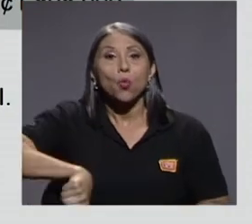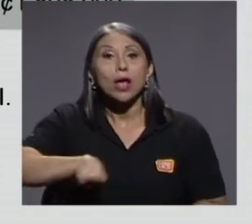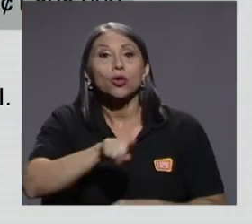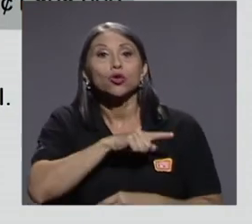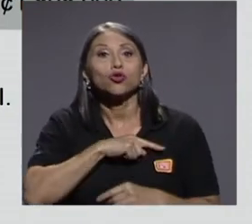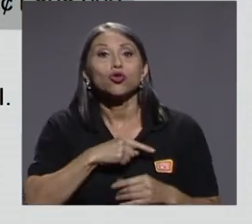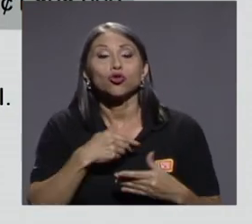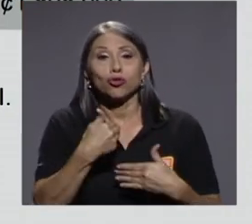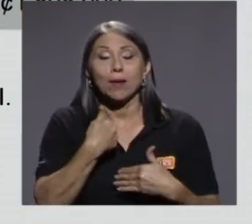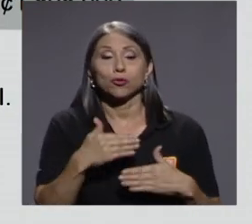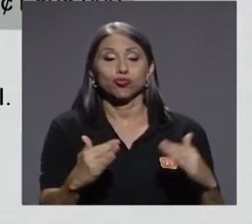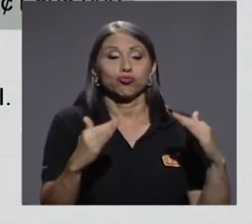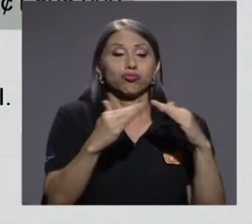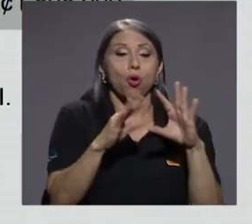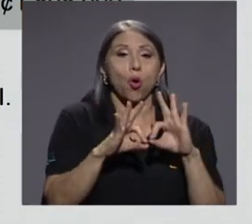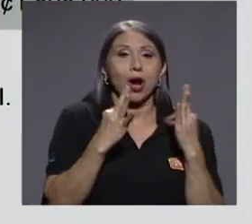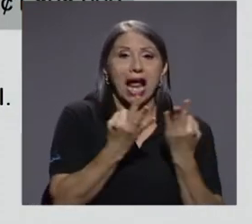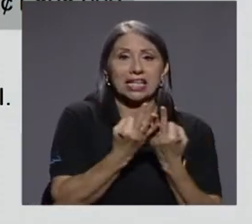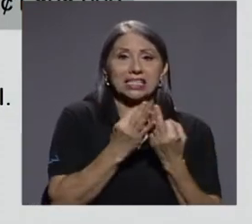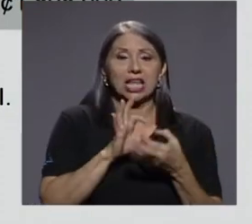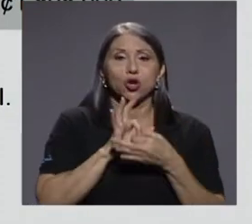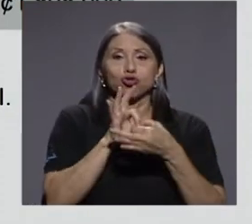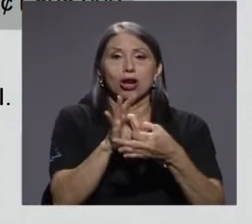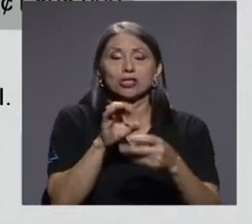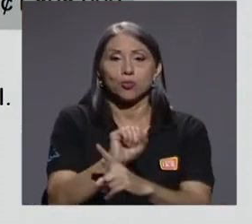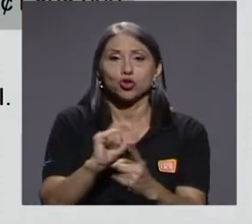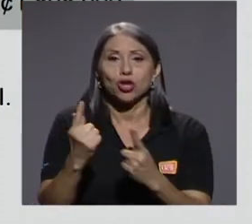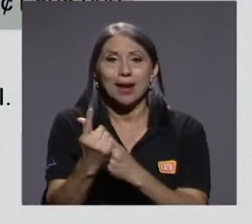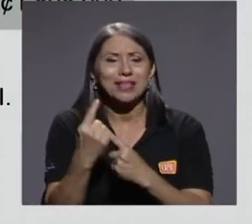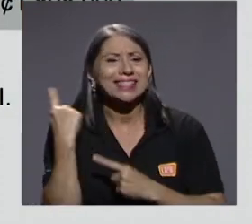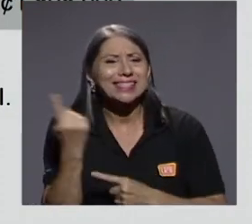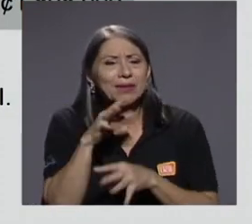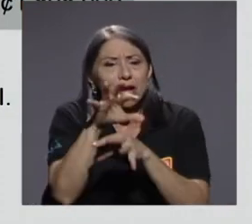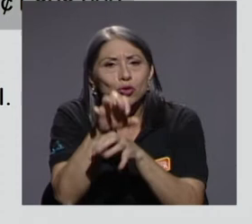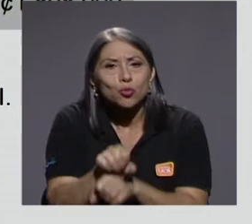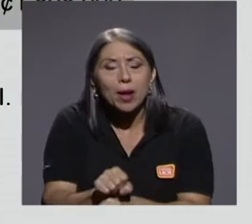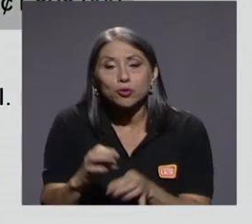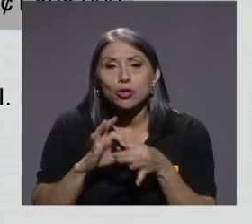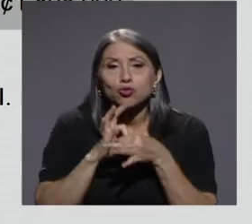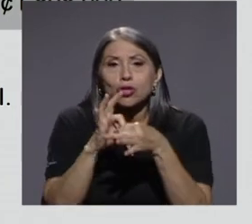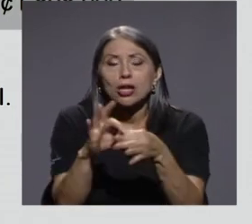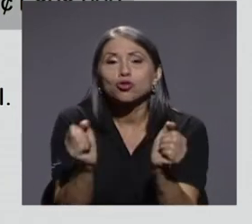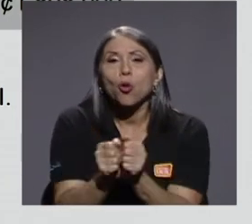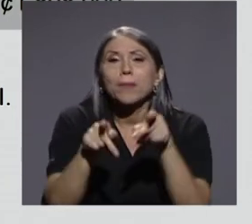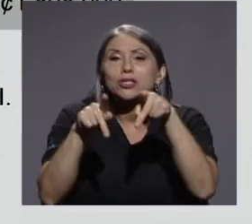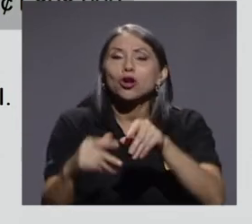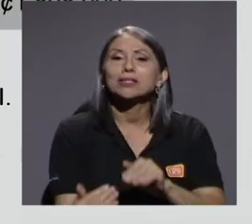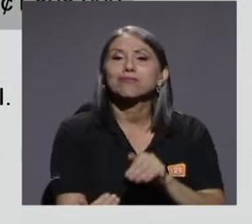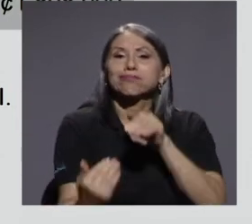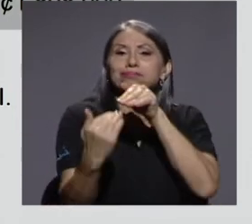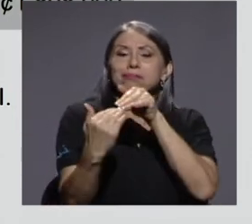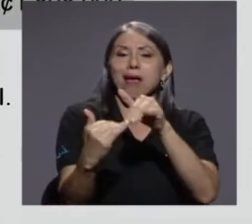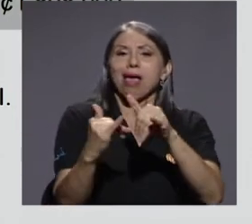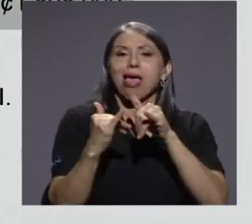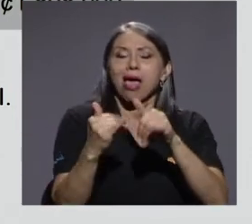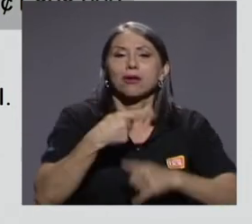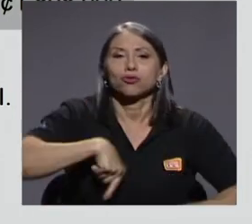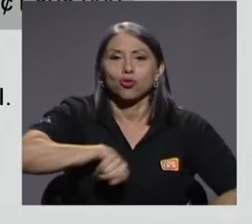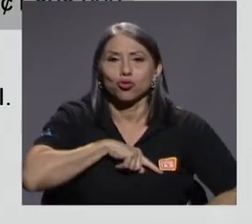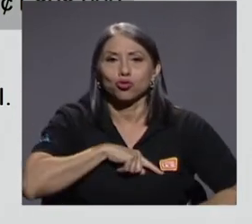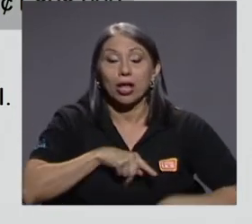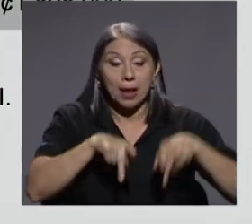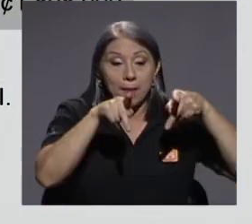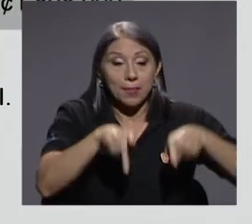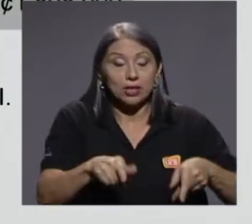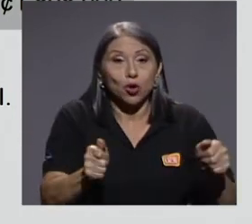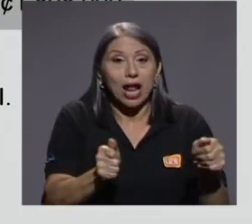y nos relacionamos socialmente, tendemos a hacerlo con personas que son similares a nosotras. Entonces, una persona con un nivel